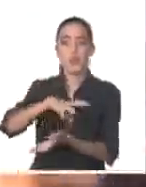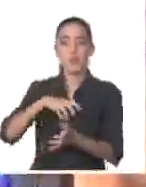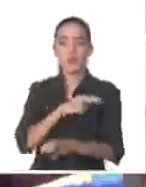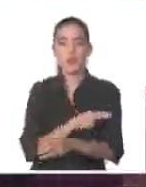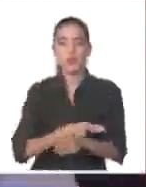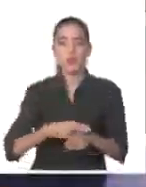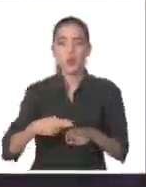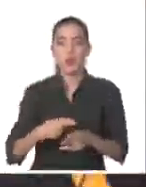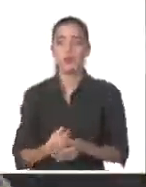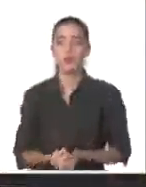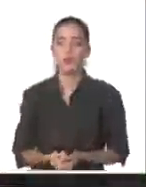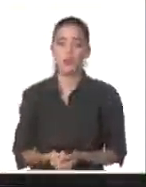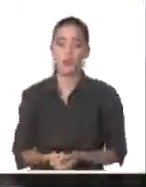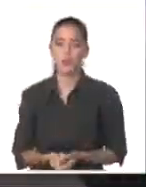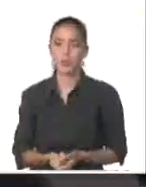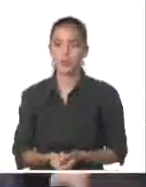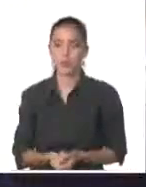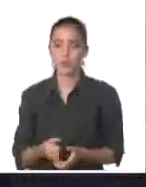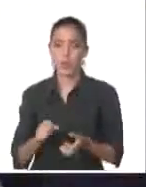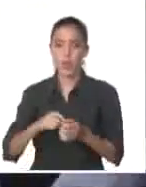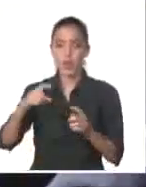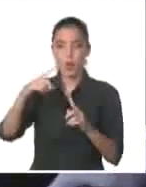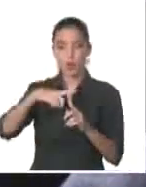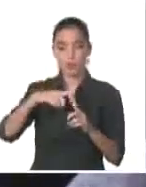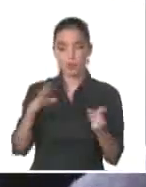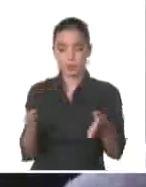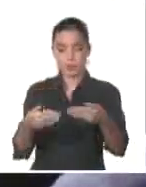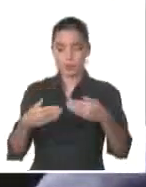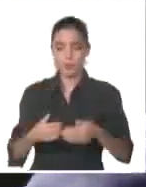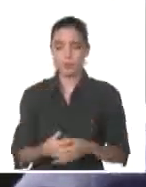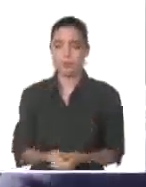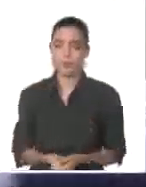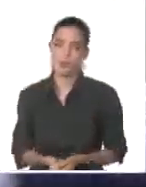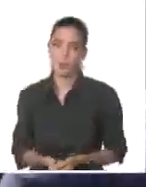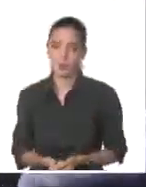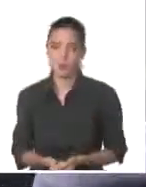Desde Guantánamo, Wilmer Rodríguez Fernández, Canal Cubano de Noticias.